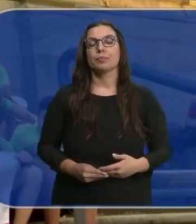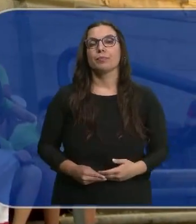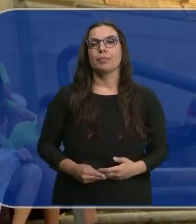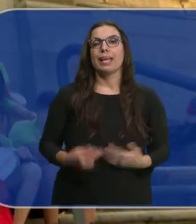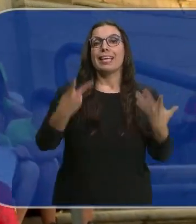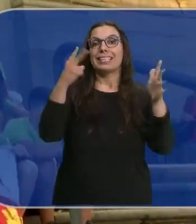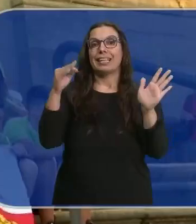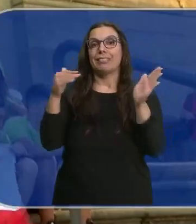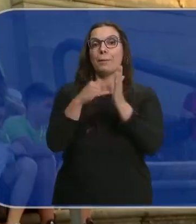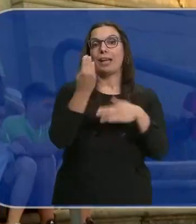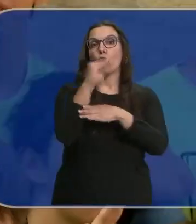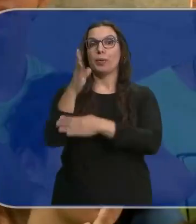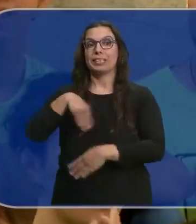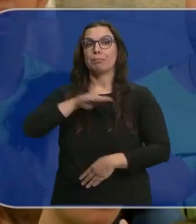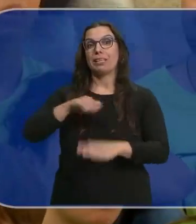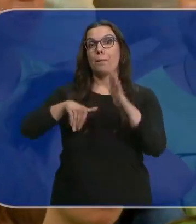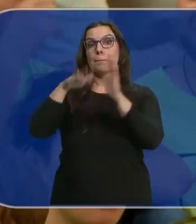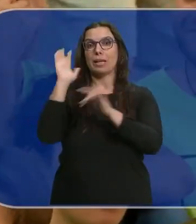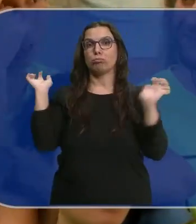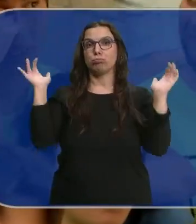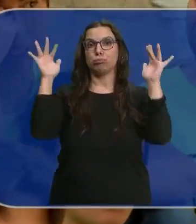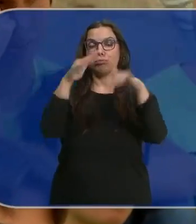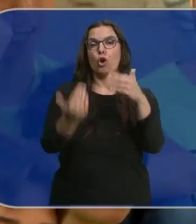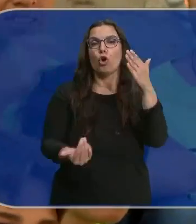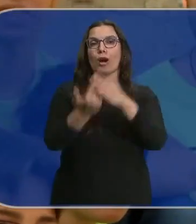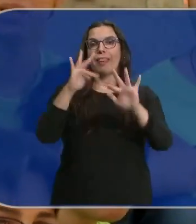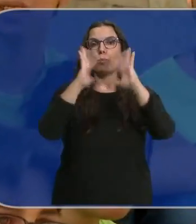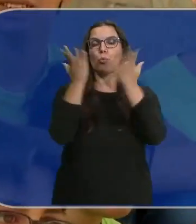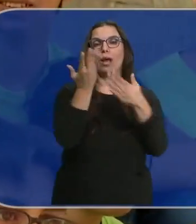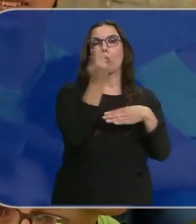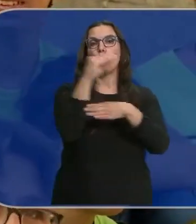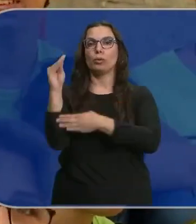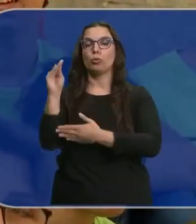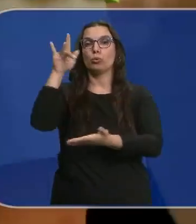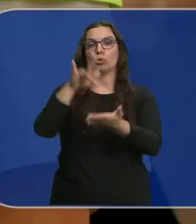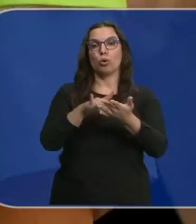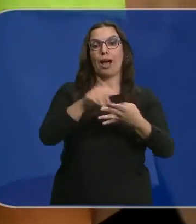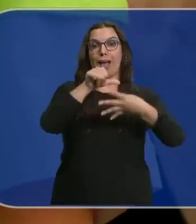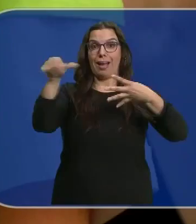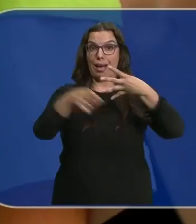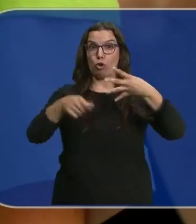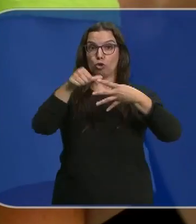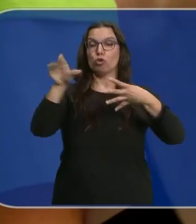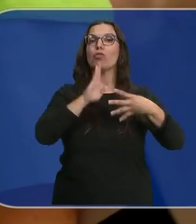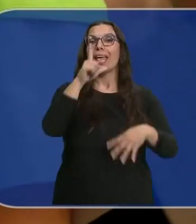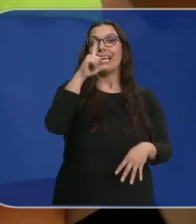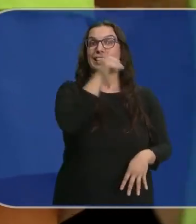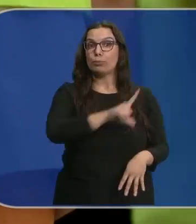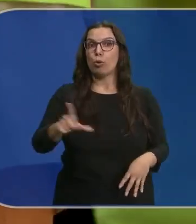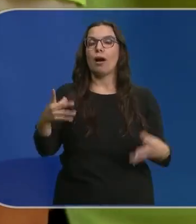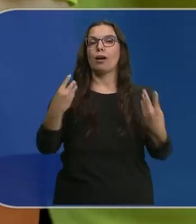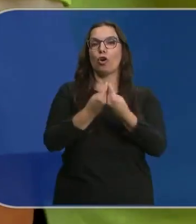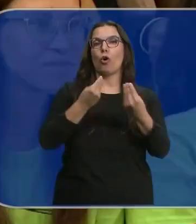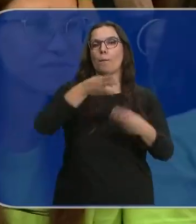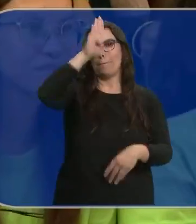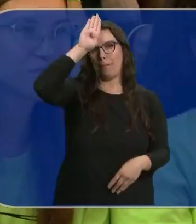Más de 70.000 jóvenes españoles participarán en la Jornada Mundial de la Juventud que se celebra la primera semana de agosto en Lisboa, con